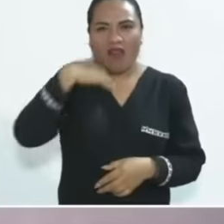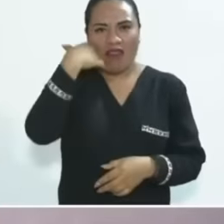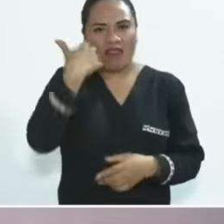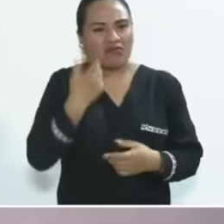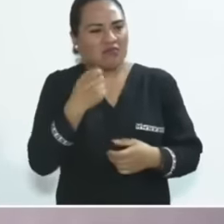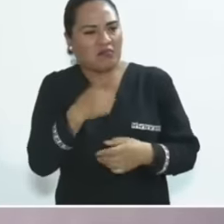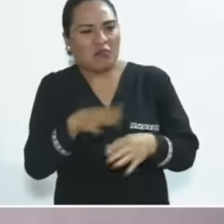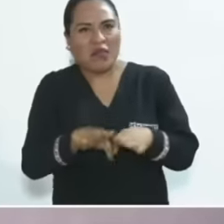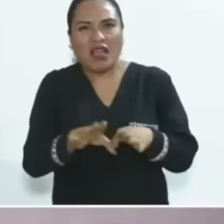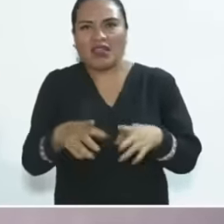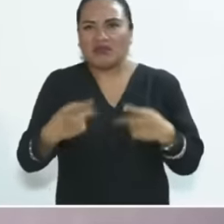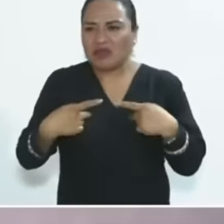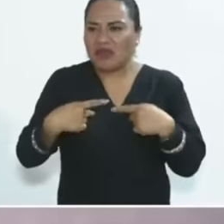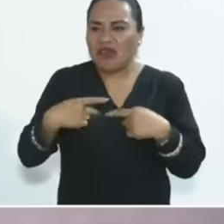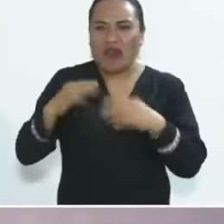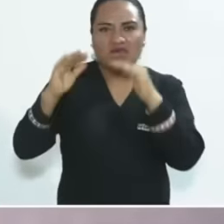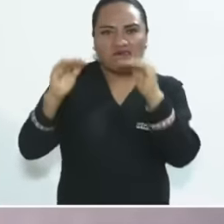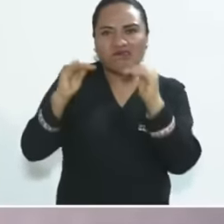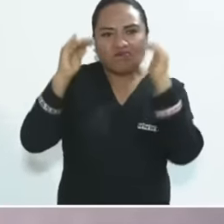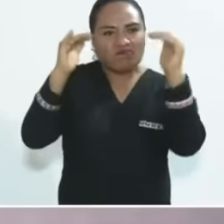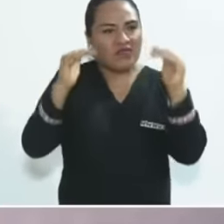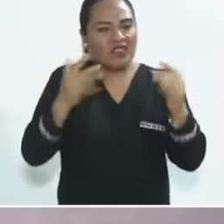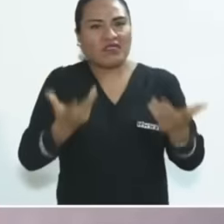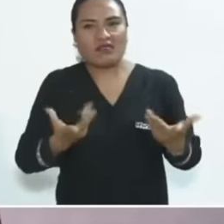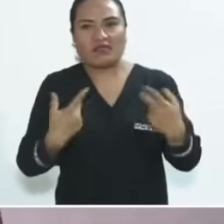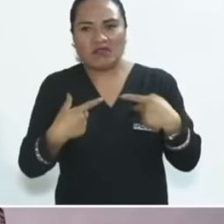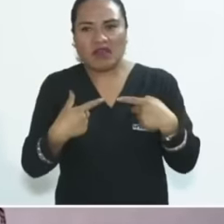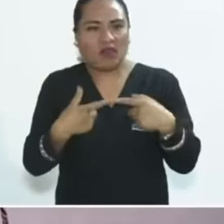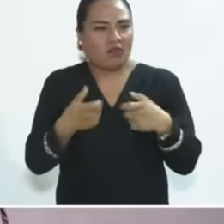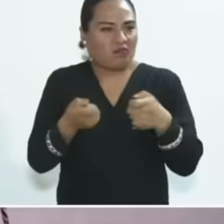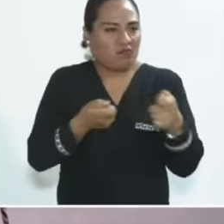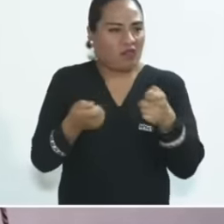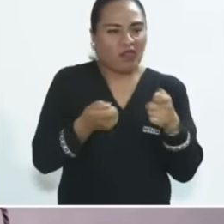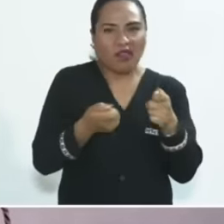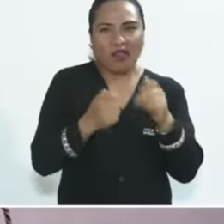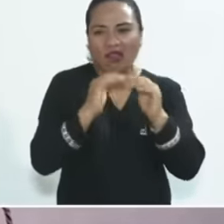Significa que haya igualdad,